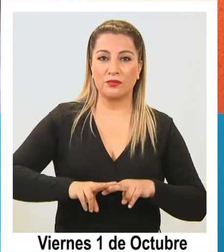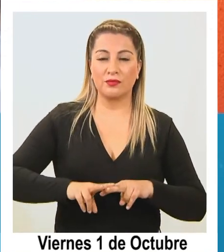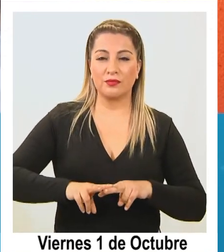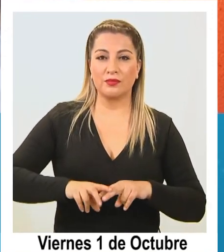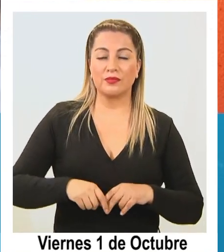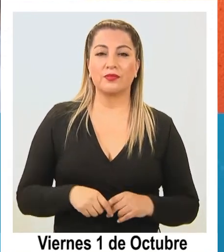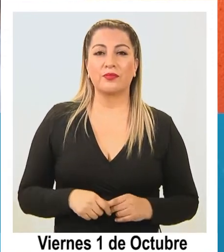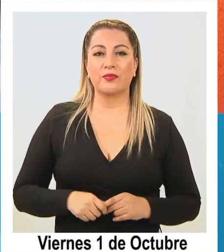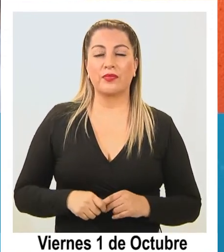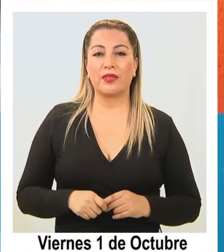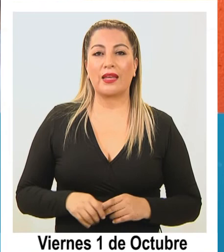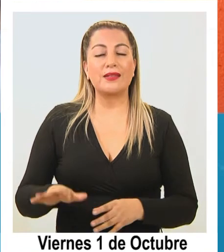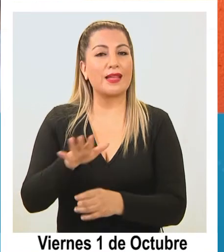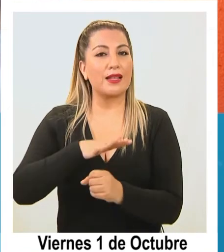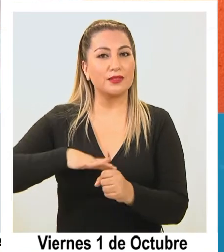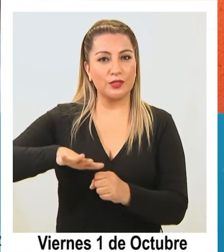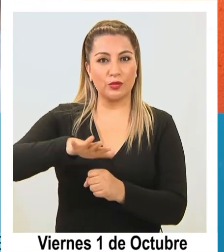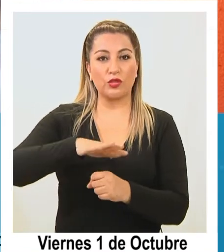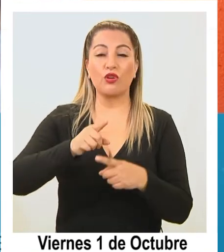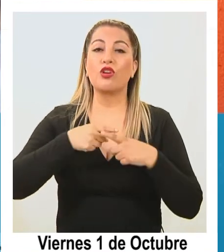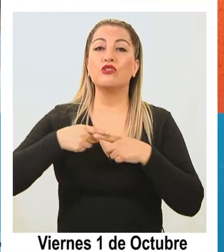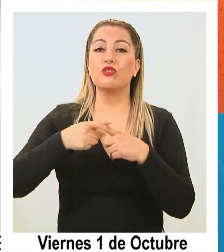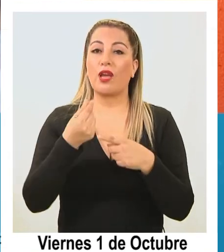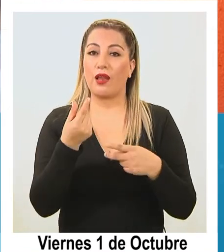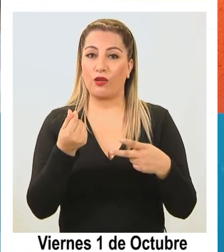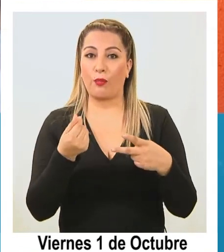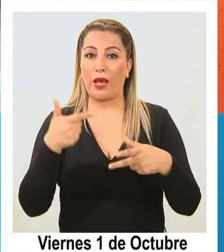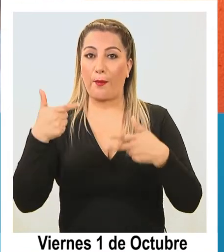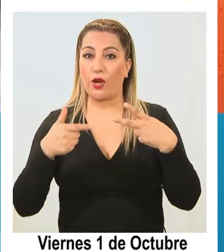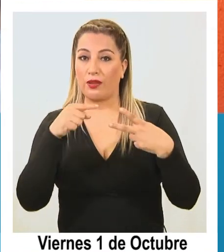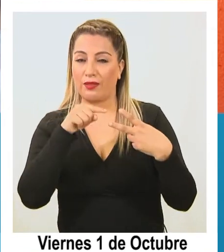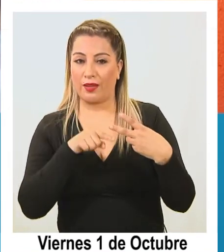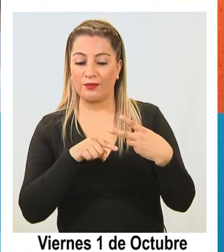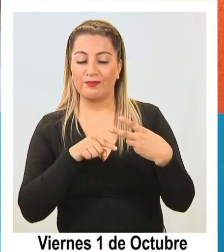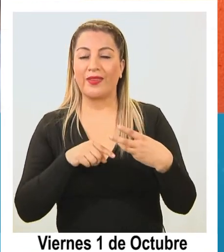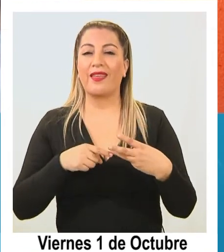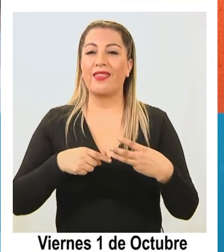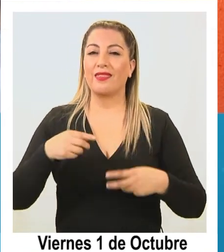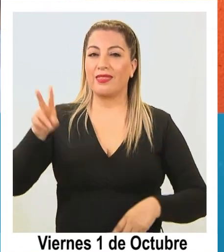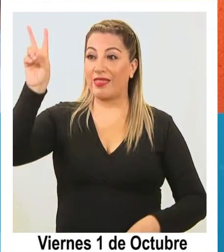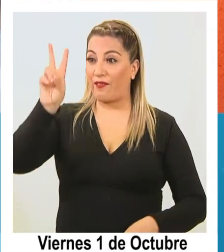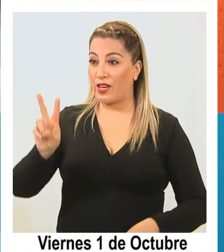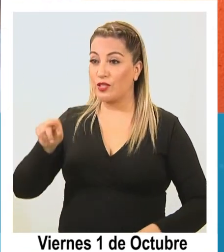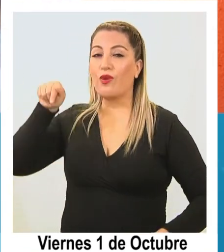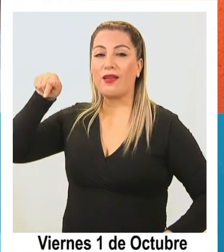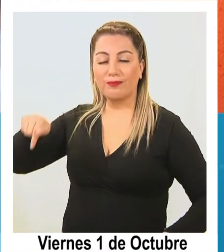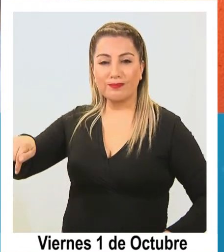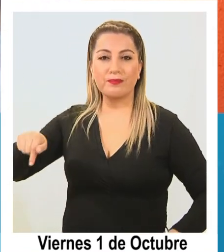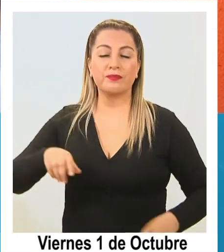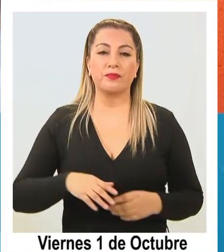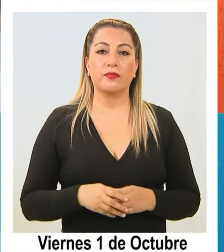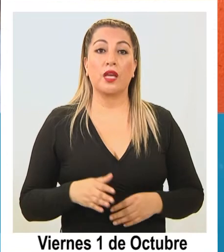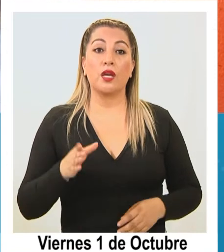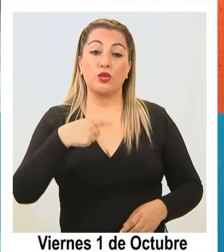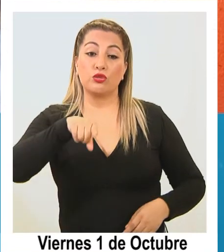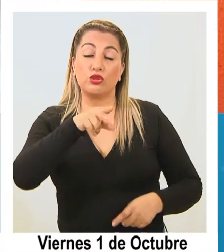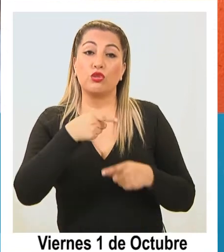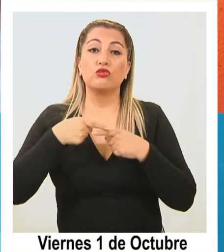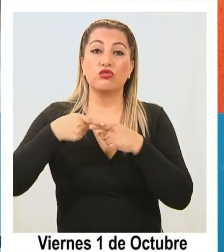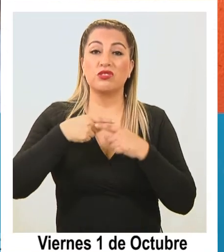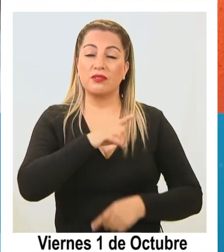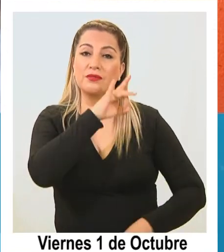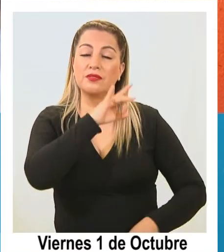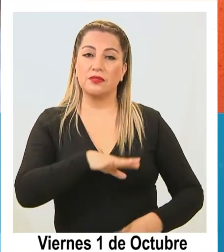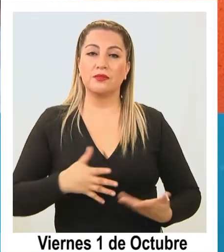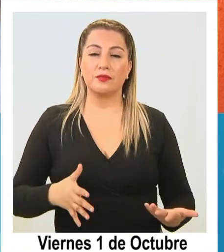a la situación social, económica y política de Venezuela, y por lo tanto nuestra sociedad chilena,